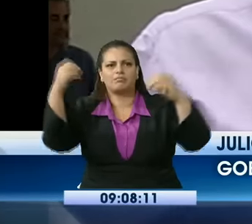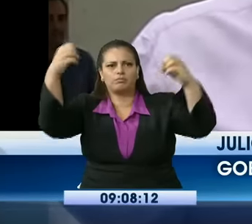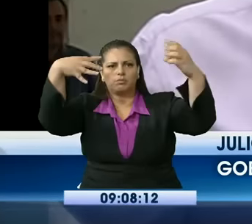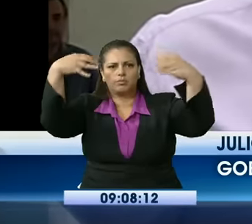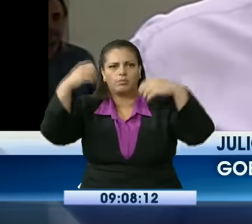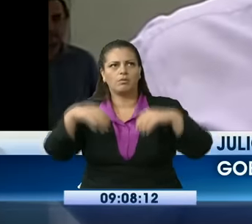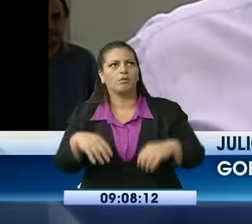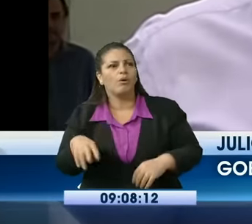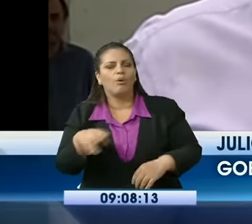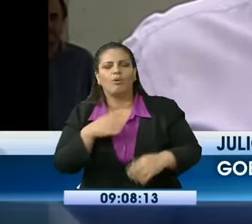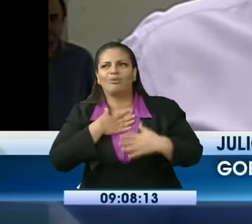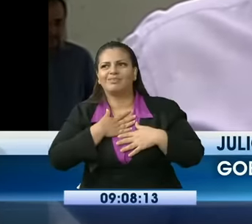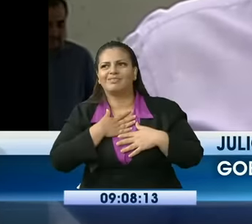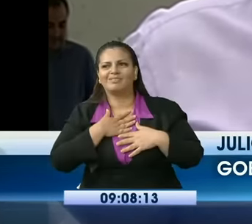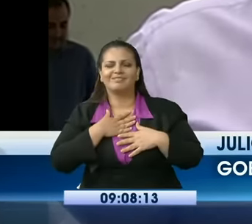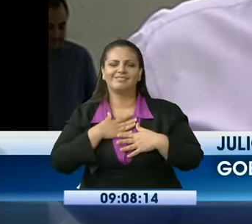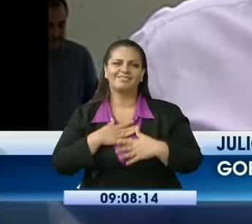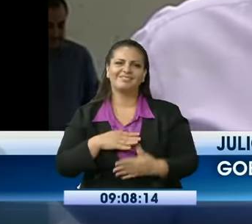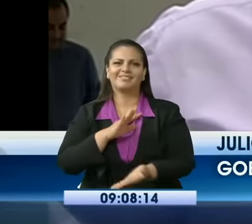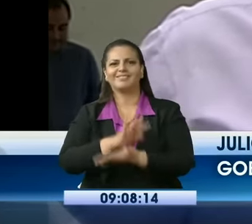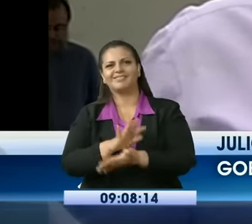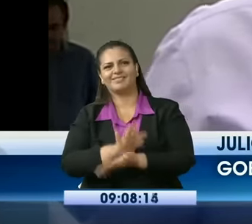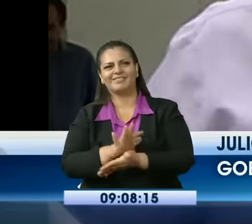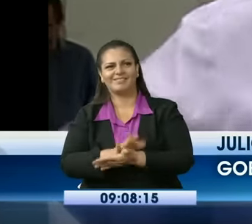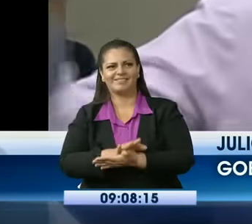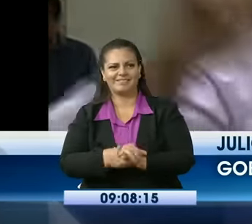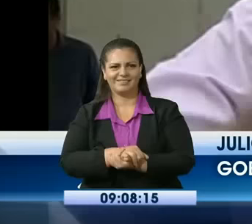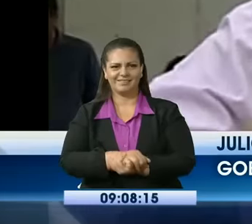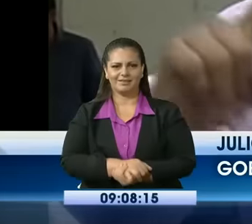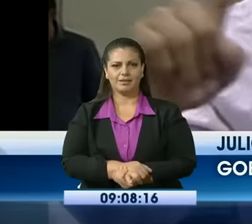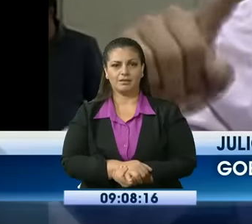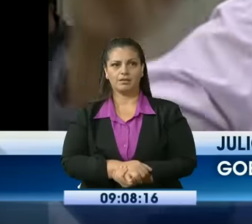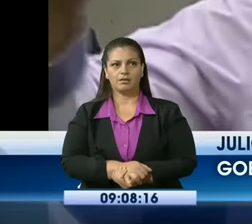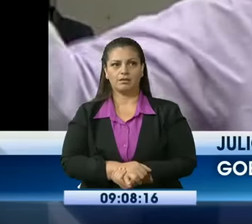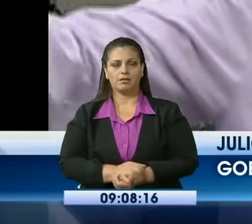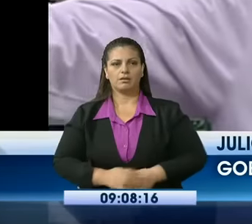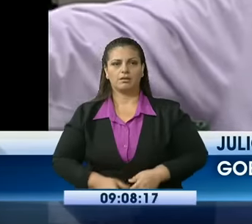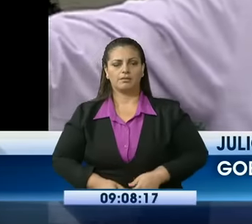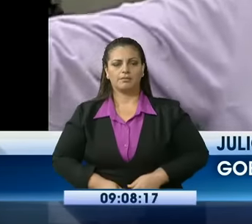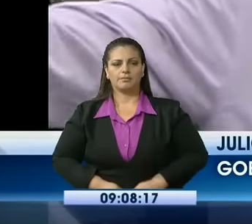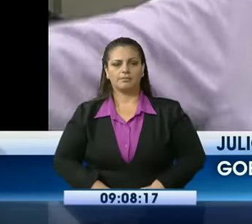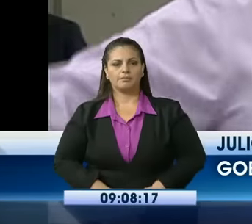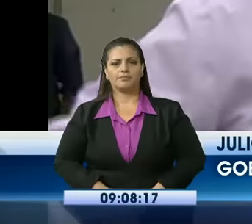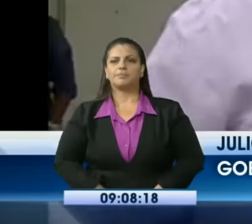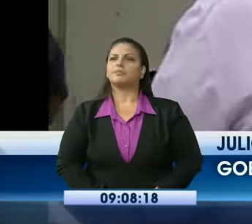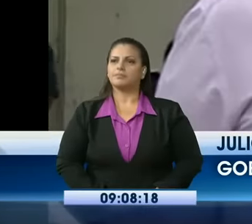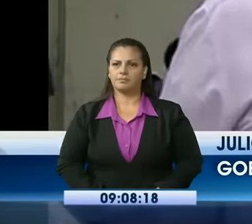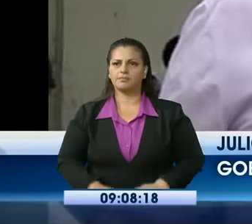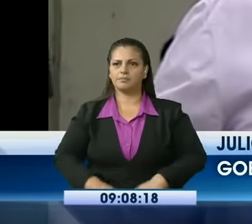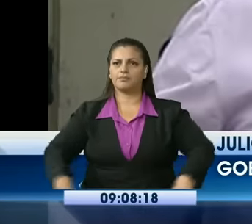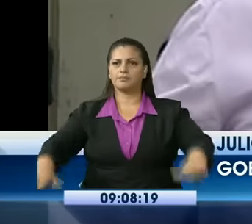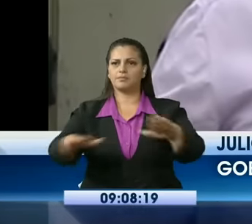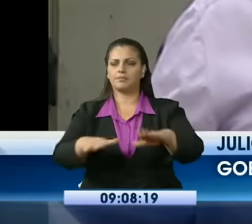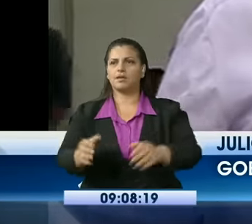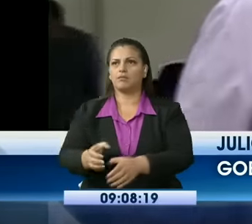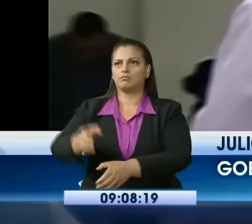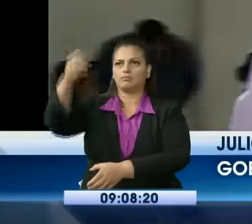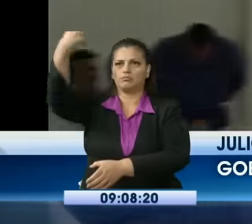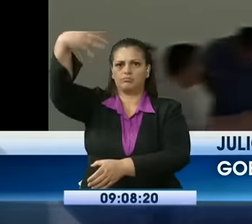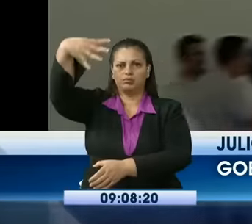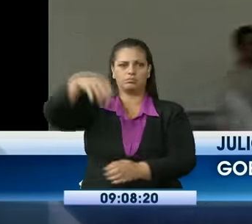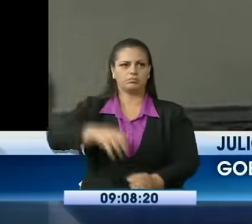de que el barrio recuperó justamente todo lo que es el tema de la iluminación. Hemos puesto inclusive adicionar postes en toda esta zona, que era la salida, el